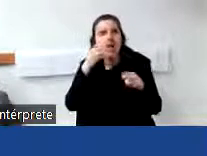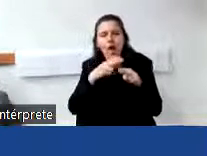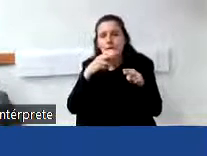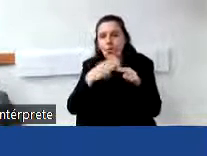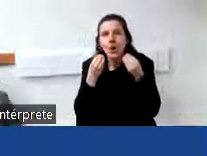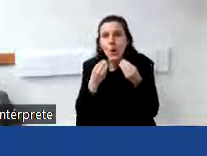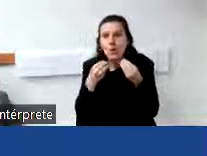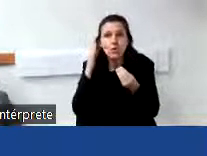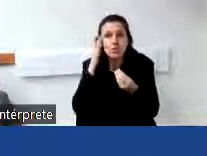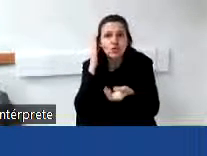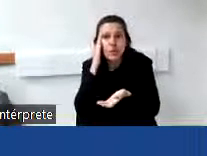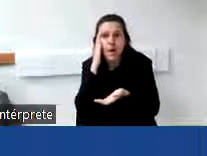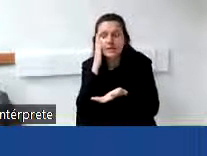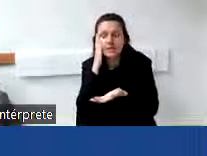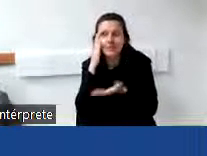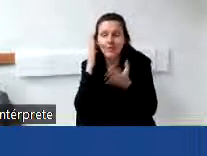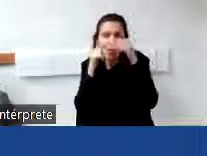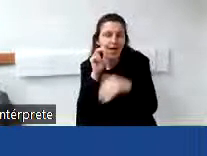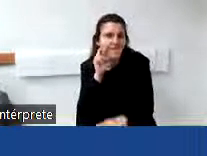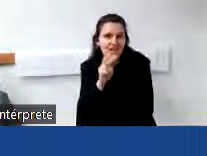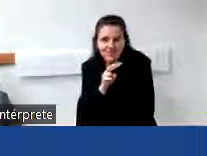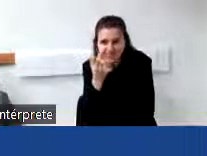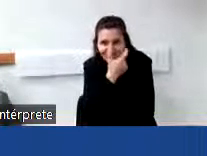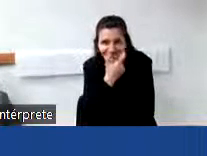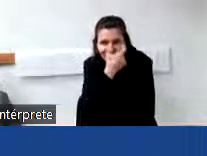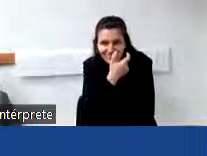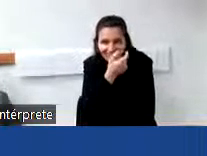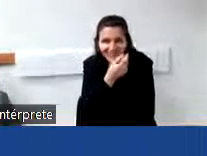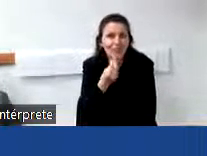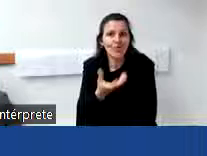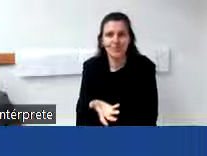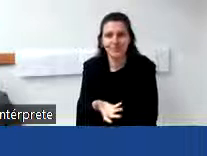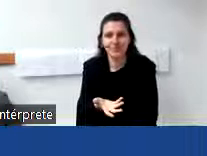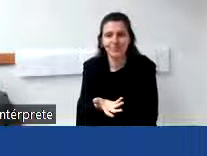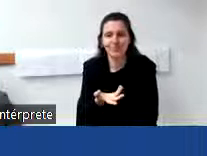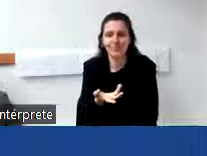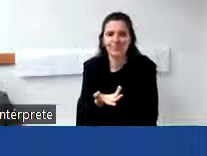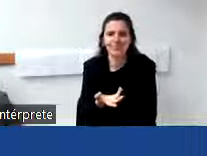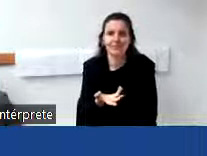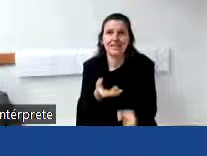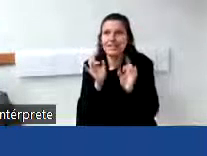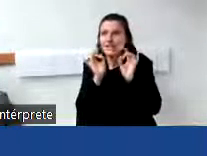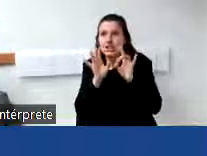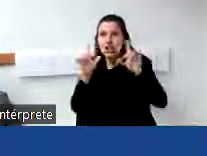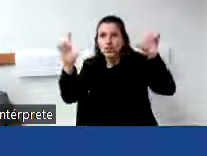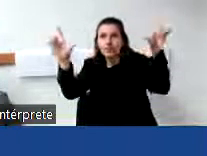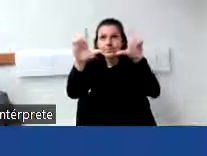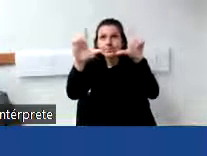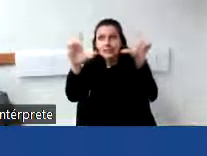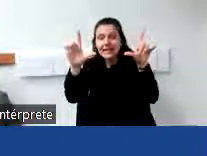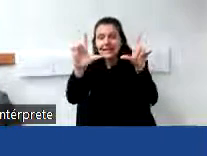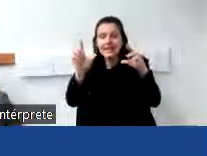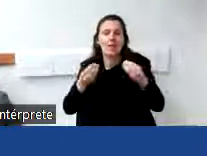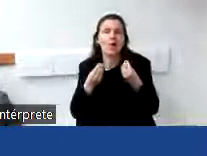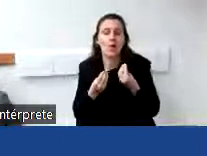consultorio. Entonces, bueno, ¿de qué forma se puede brindar esa información? Si actualmente solamente tenemos paneles visuales, bueno,